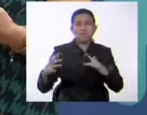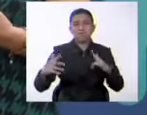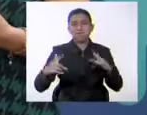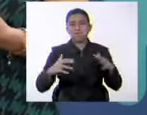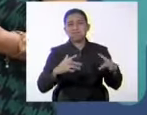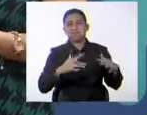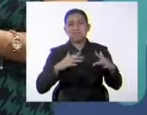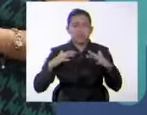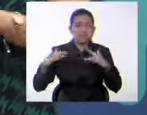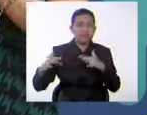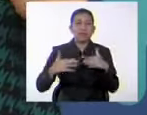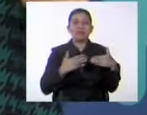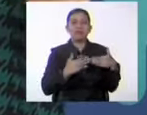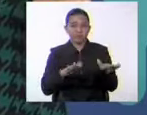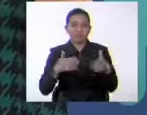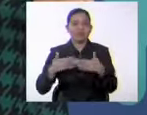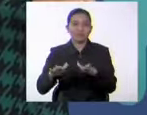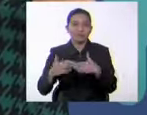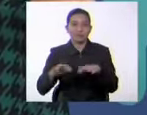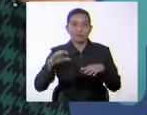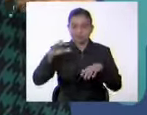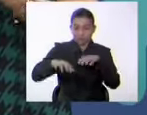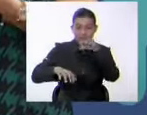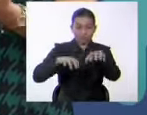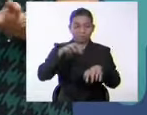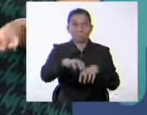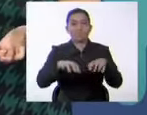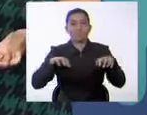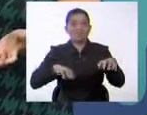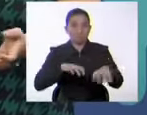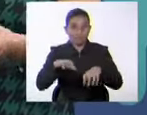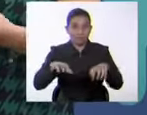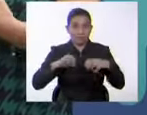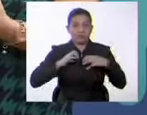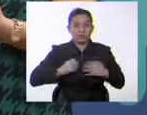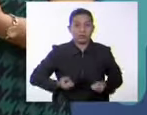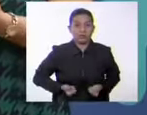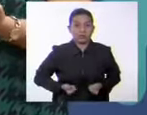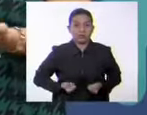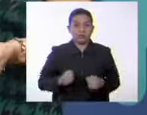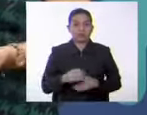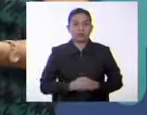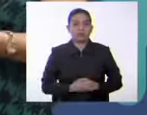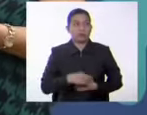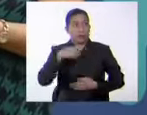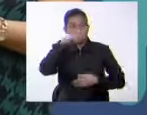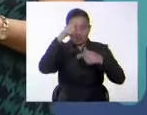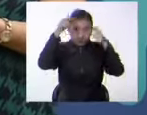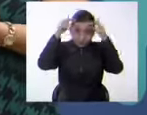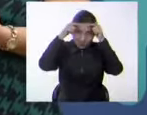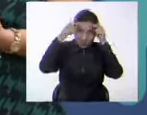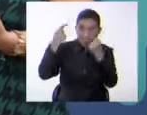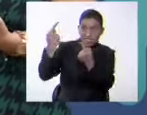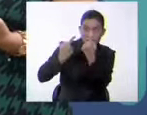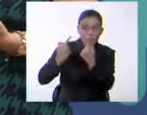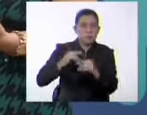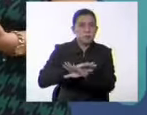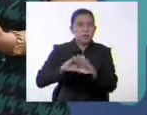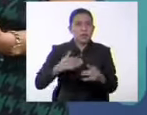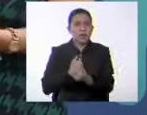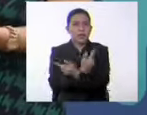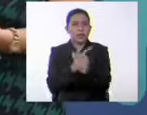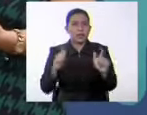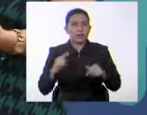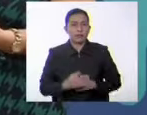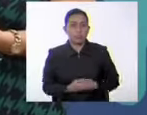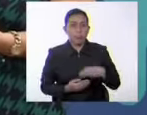los diferentes estados. Es decir, ya entre ellos, como ya no dependían de la corona, ya no dependían de México, entonces